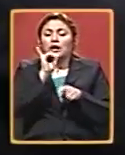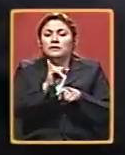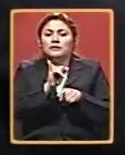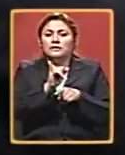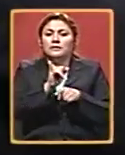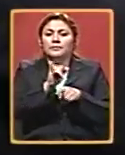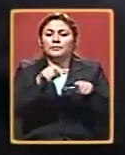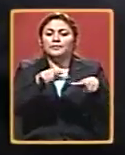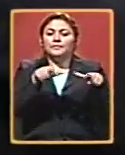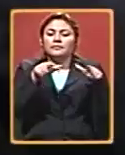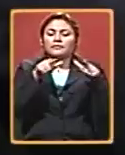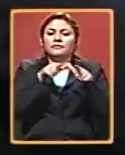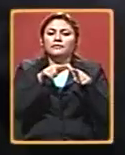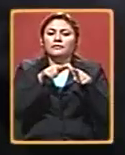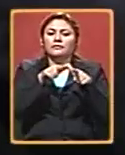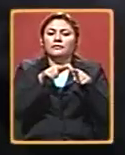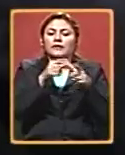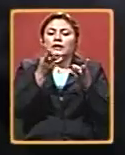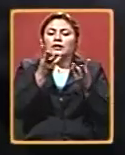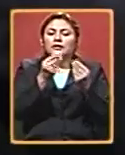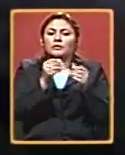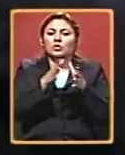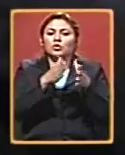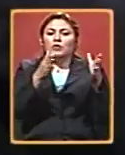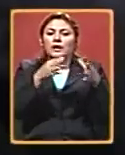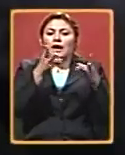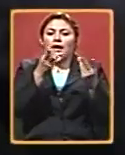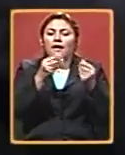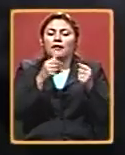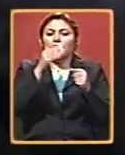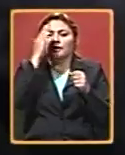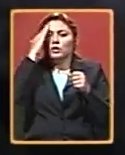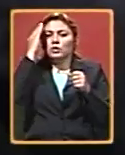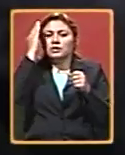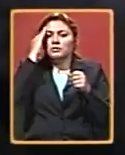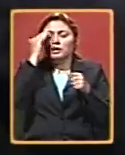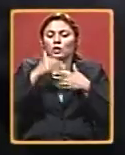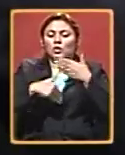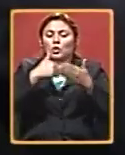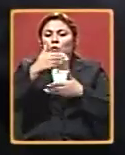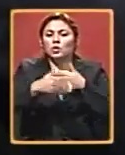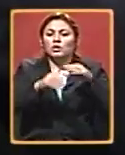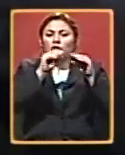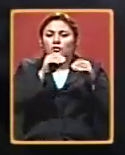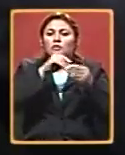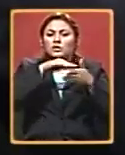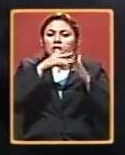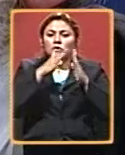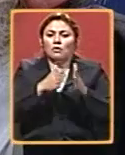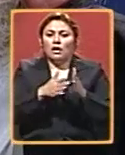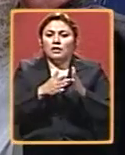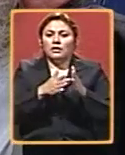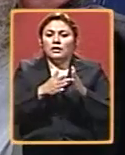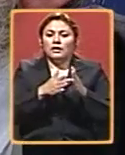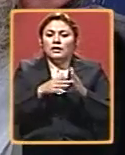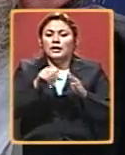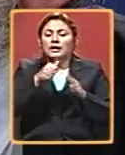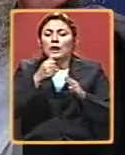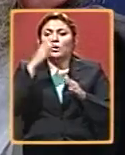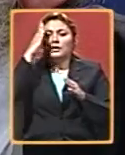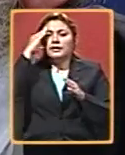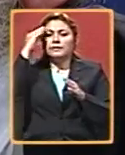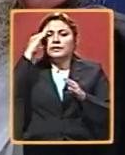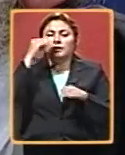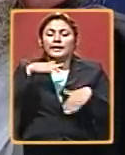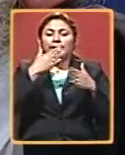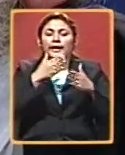espacio se genera una gran cantidad de conocimiento y un proceso de formación del estudiante. Y la otra